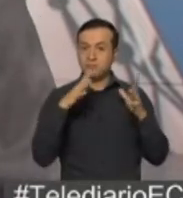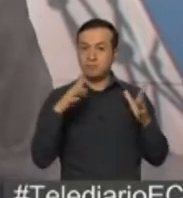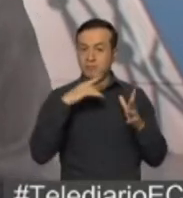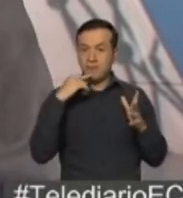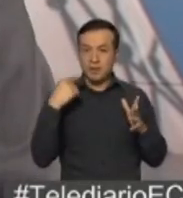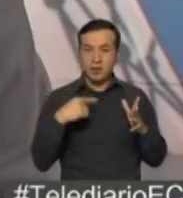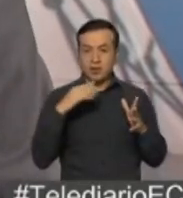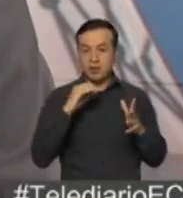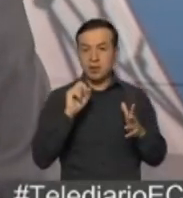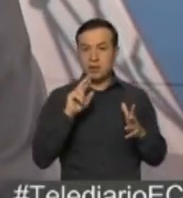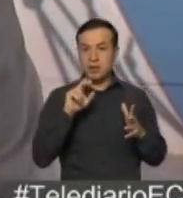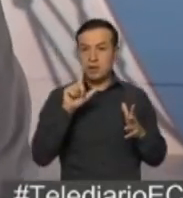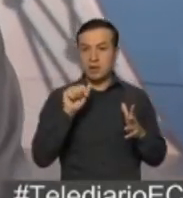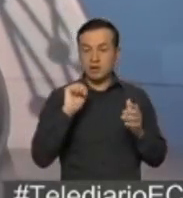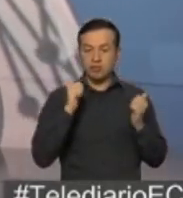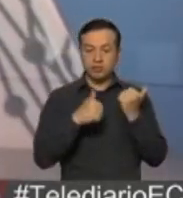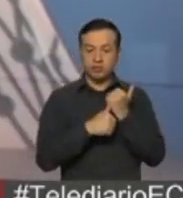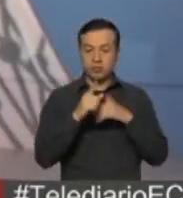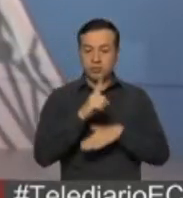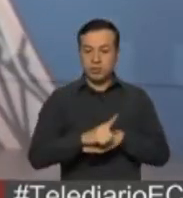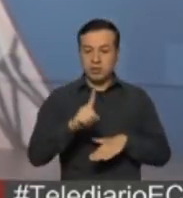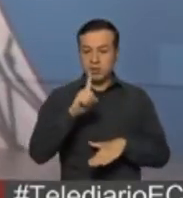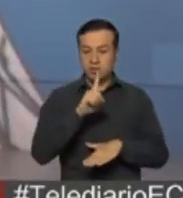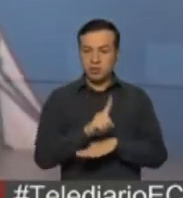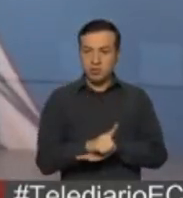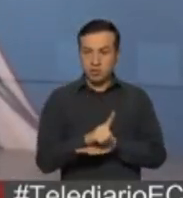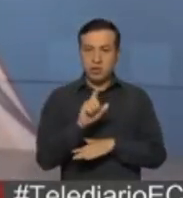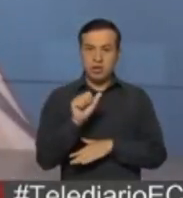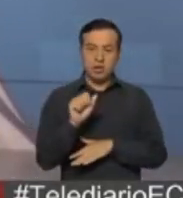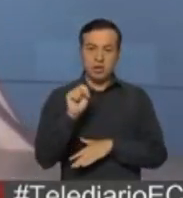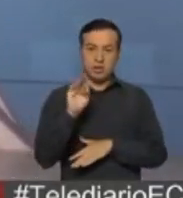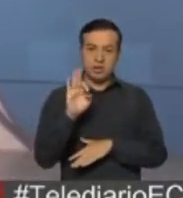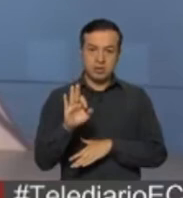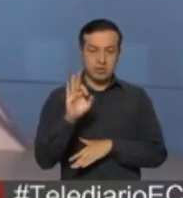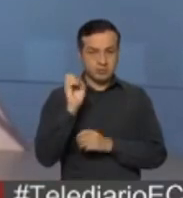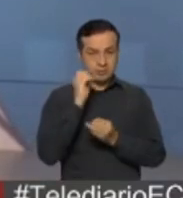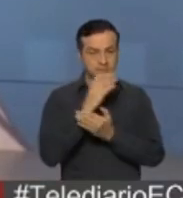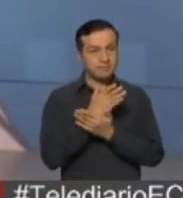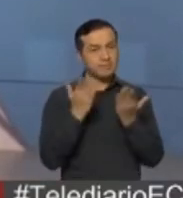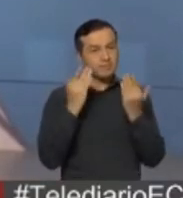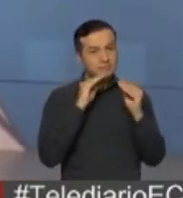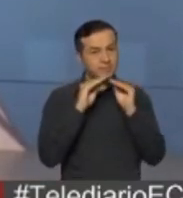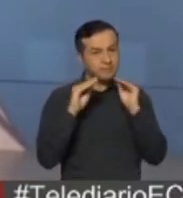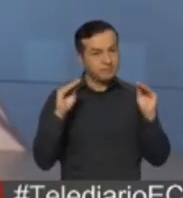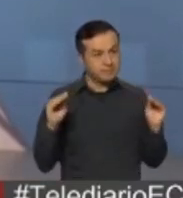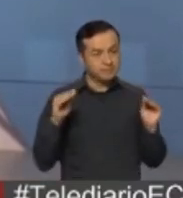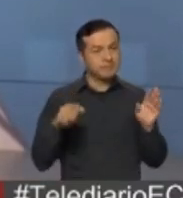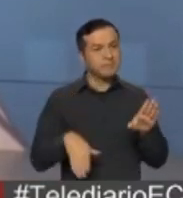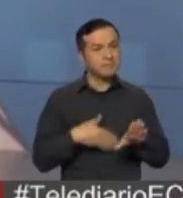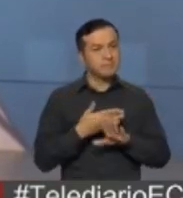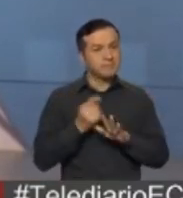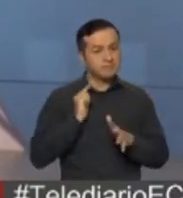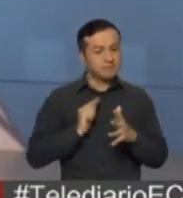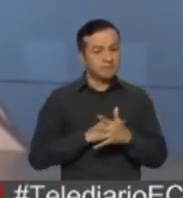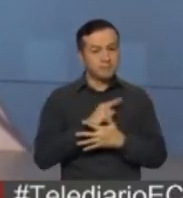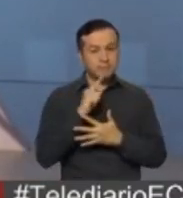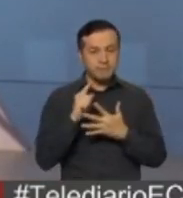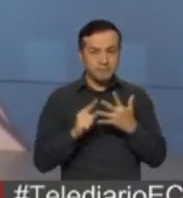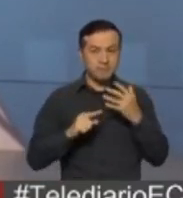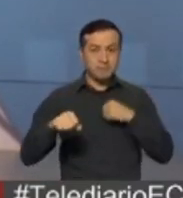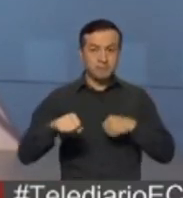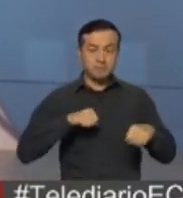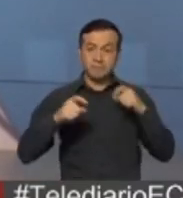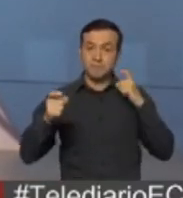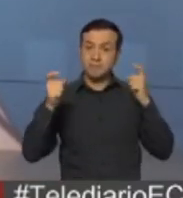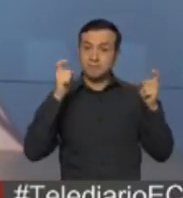feriado. Carla Arellano, subdirectora ejecutiva de la Agencia Nacional de Tránsito, ha estado con nosotros para ofrecernos detalles de estos operativos